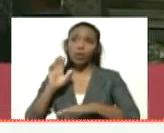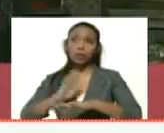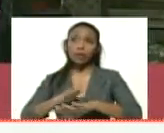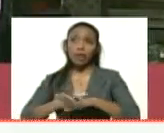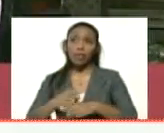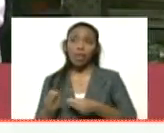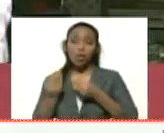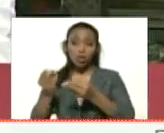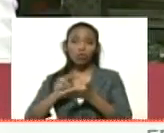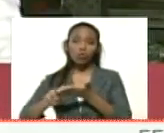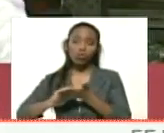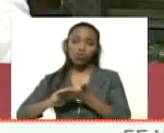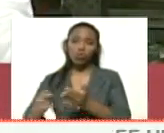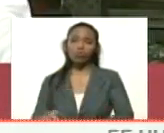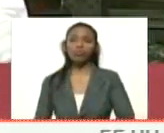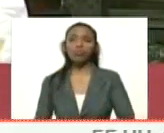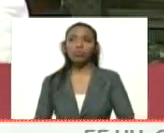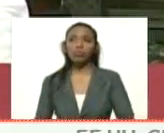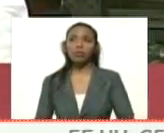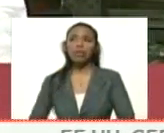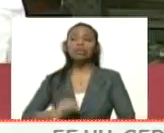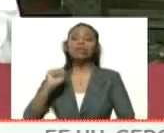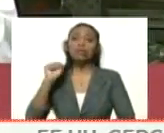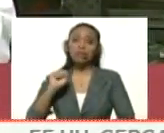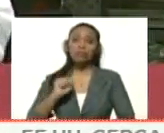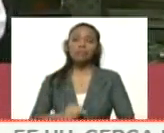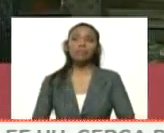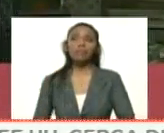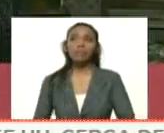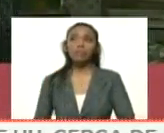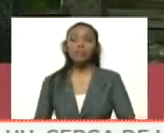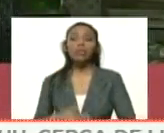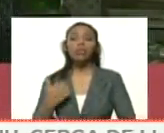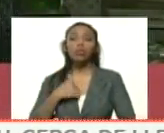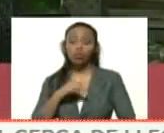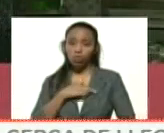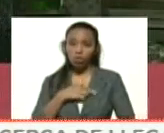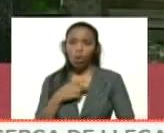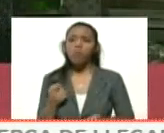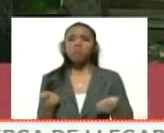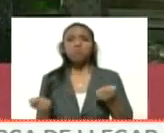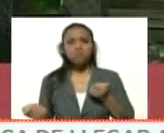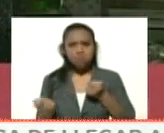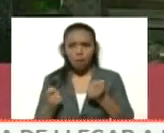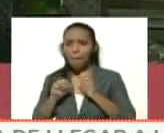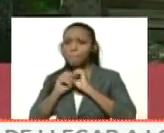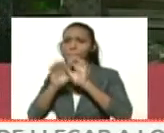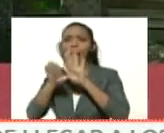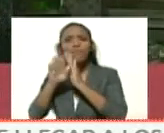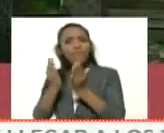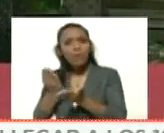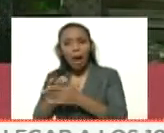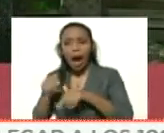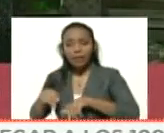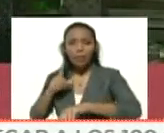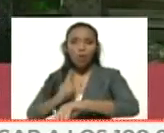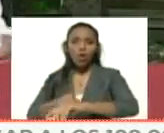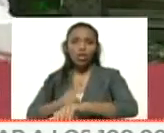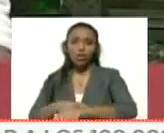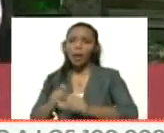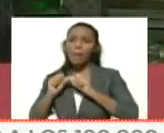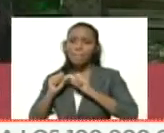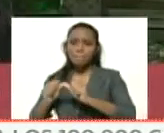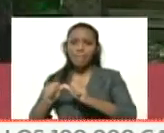dando resultados. Si estamos controlando la pandemia, este es el momento para